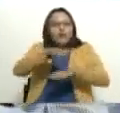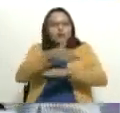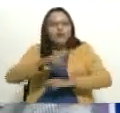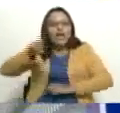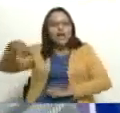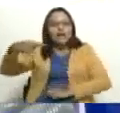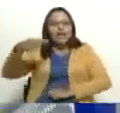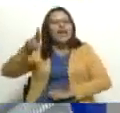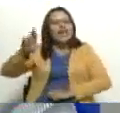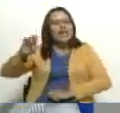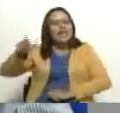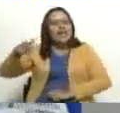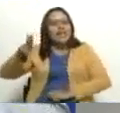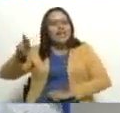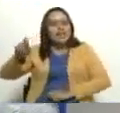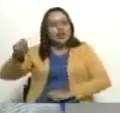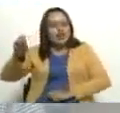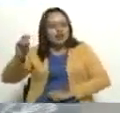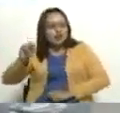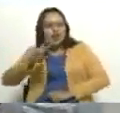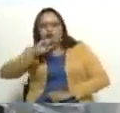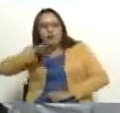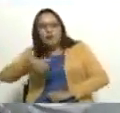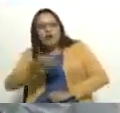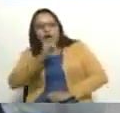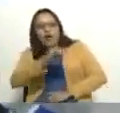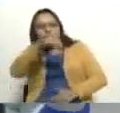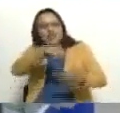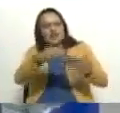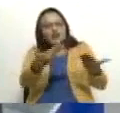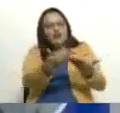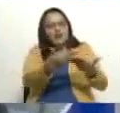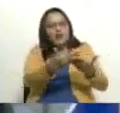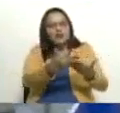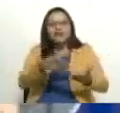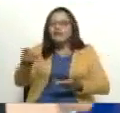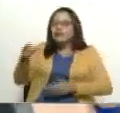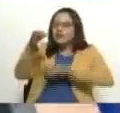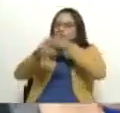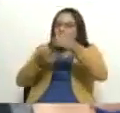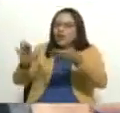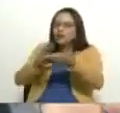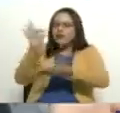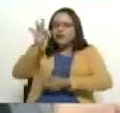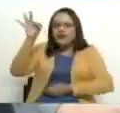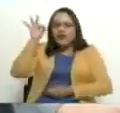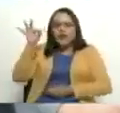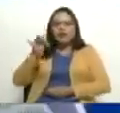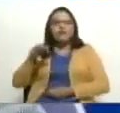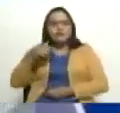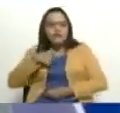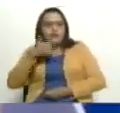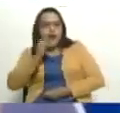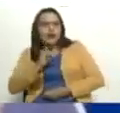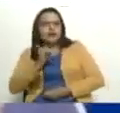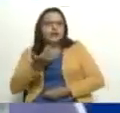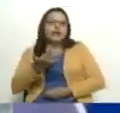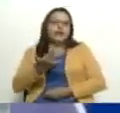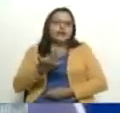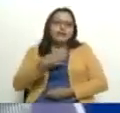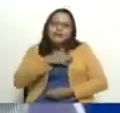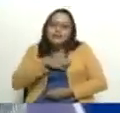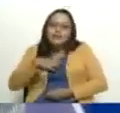en los colegios públicos en Venezuela. ¿Qué le parecieron las palabras del fiscal general pronunciándose sobre? Bueno, fue a mí me conmovió. Yo cuando